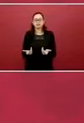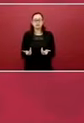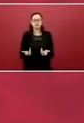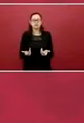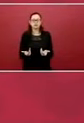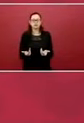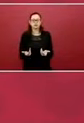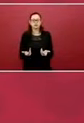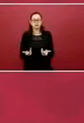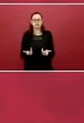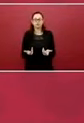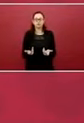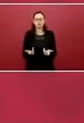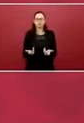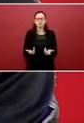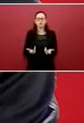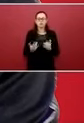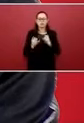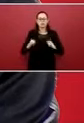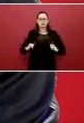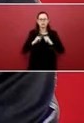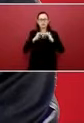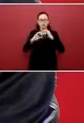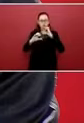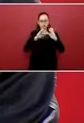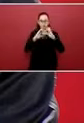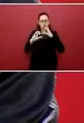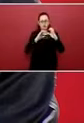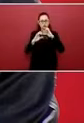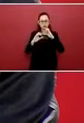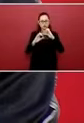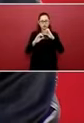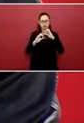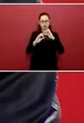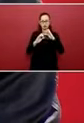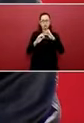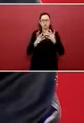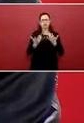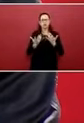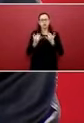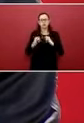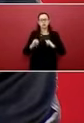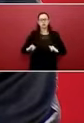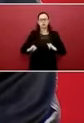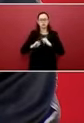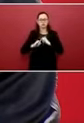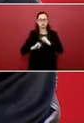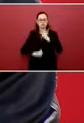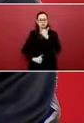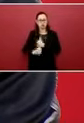el Instituto de las Comunicaciones y el Instituto de Competencia